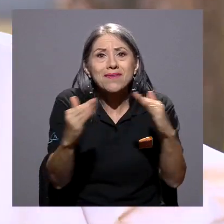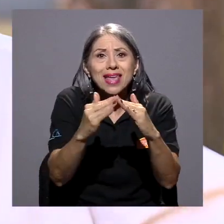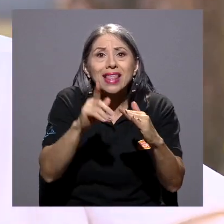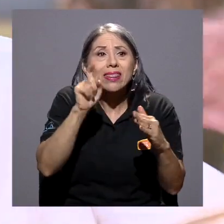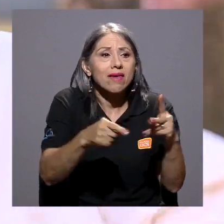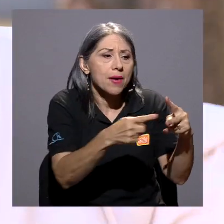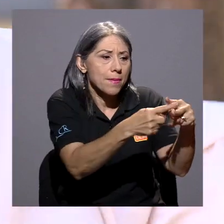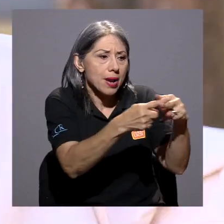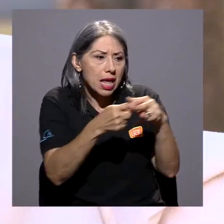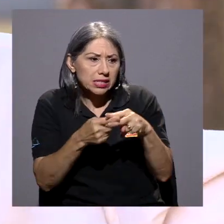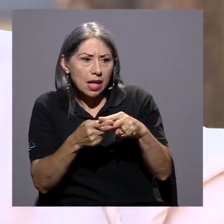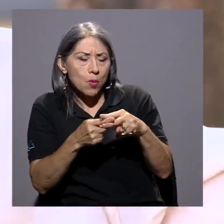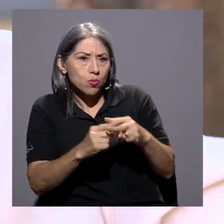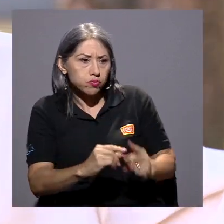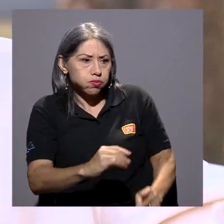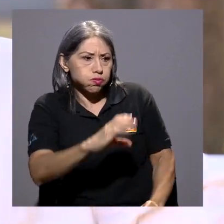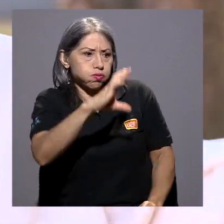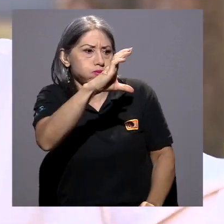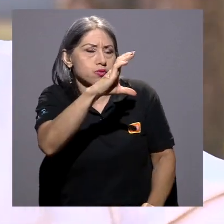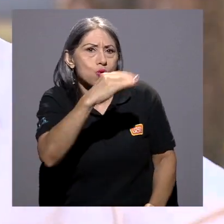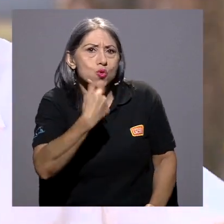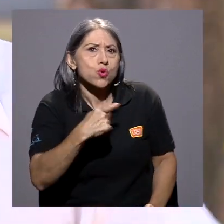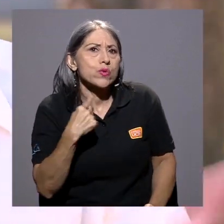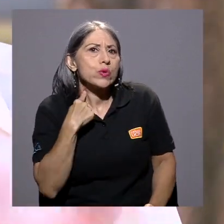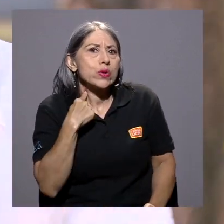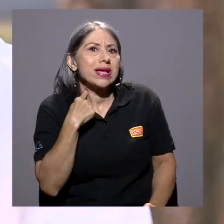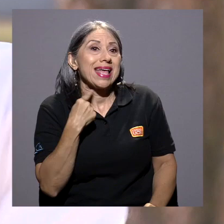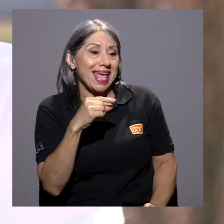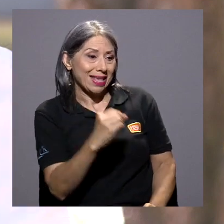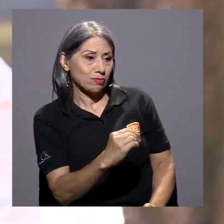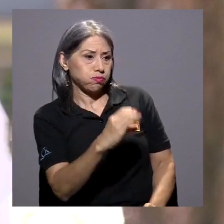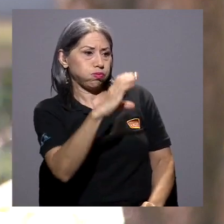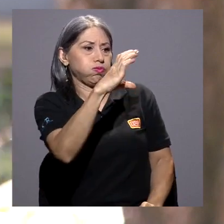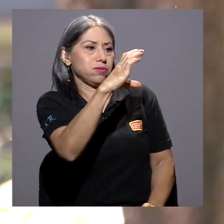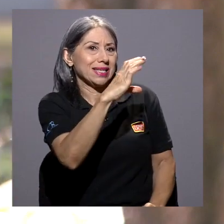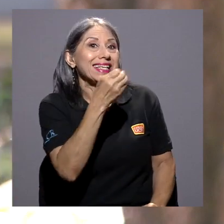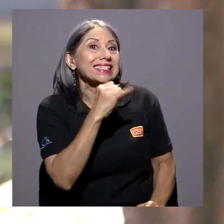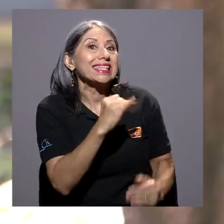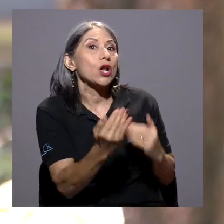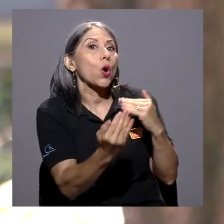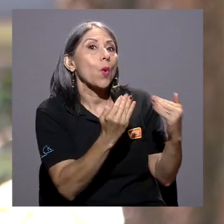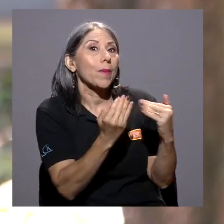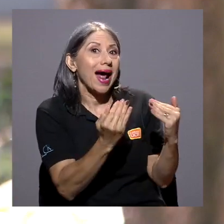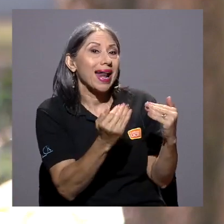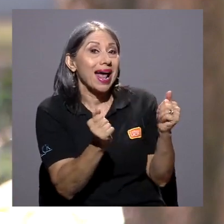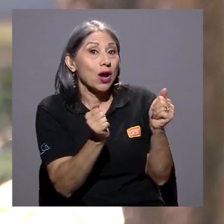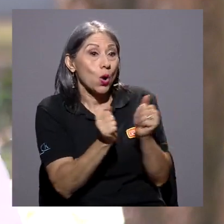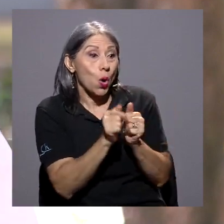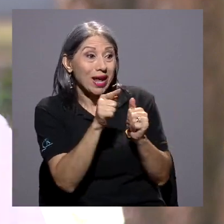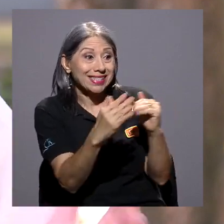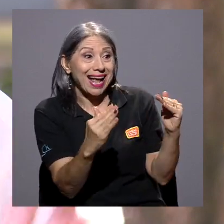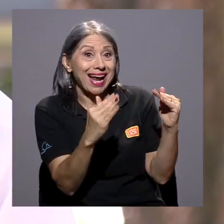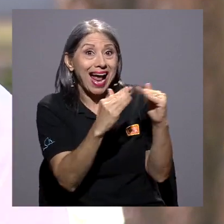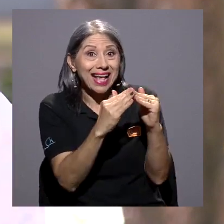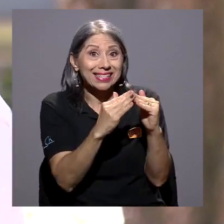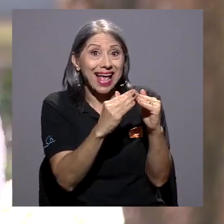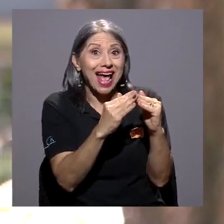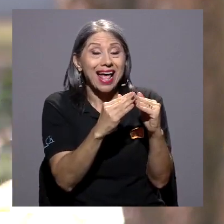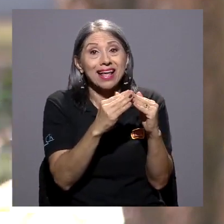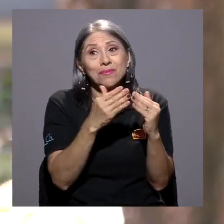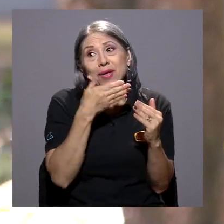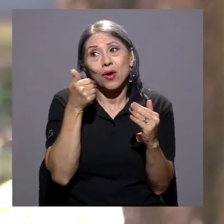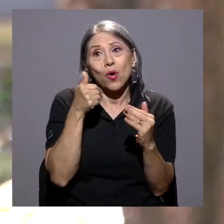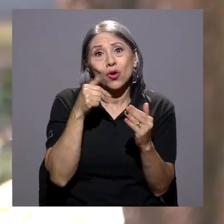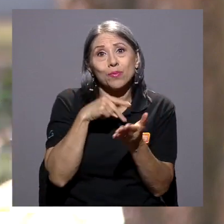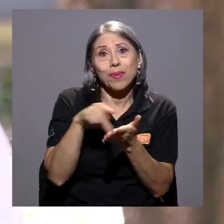un préstamo sumamente alto, y ese monto, si lo compara con la casa que podría tener si la alquila, ¿okay?, le va a permitir tener una casa un